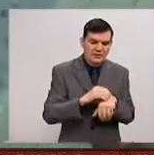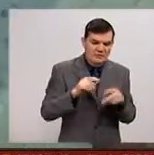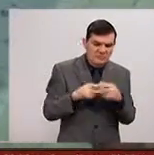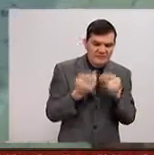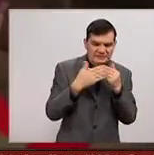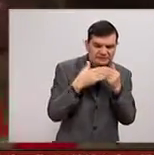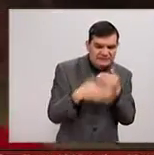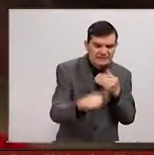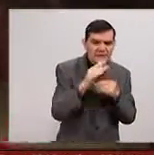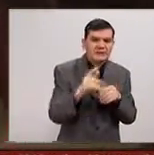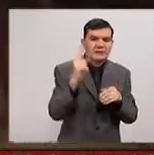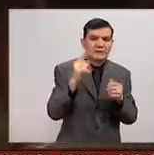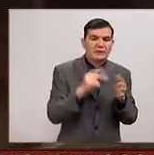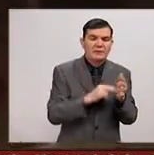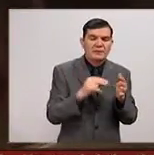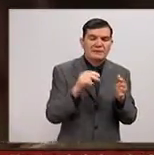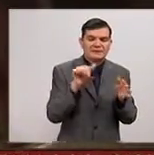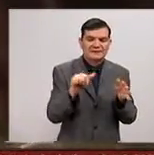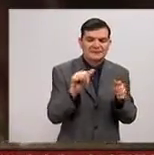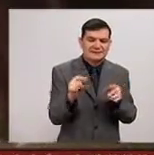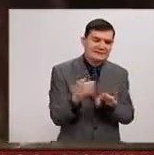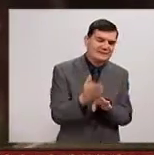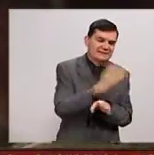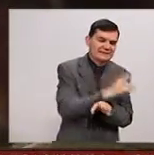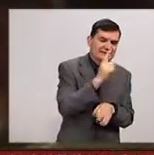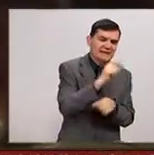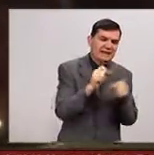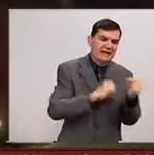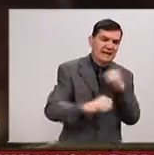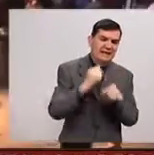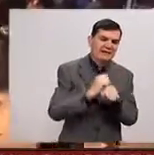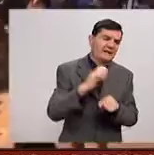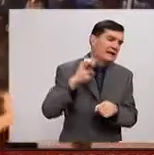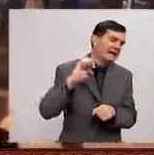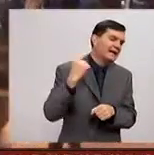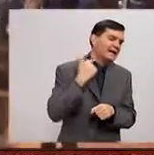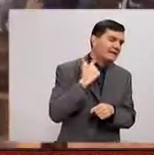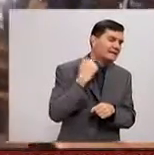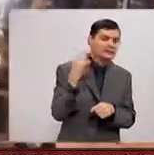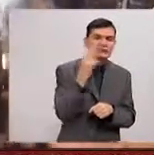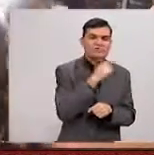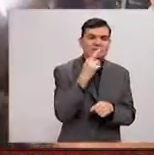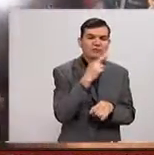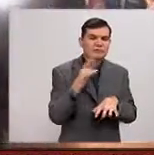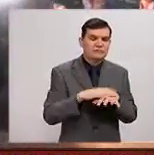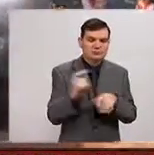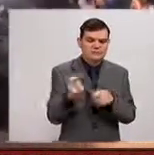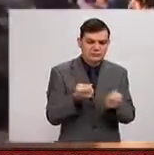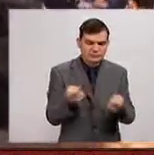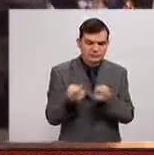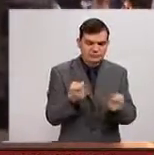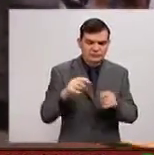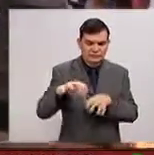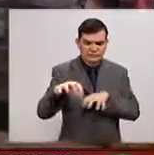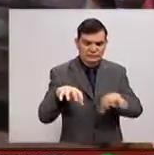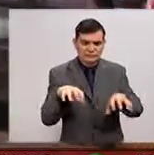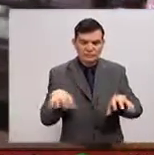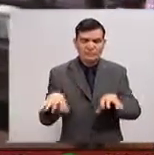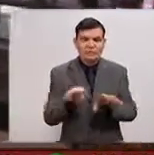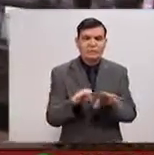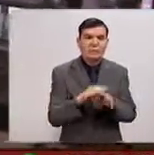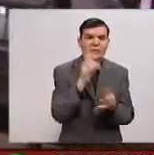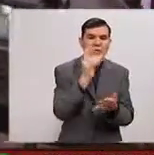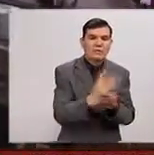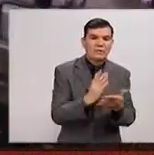partir de esta intención de la ex Unión Soviética por tener control como una